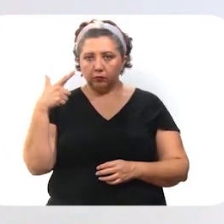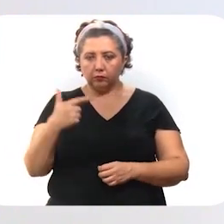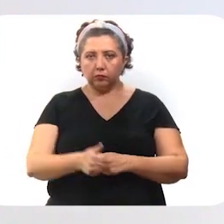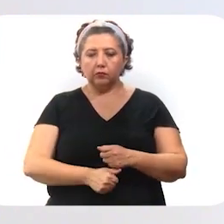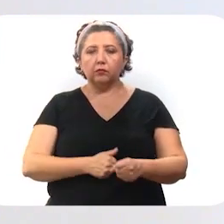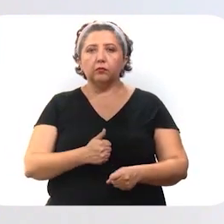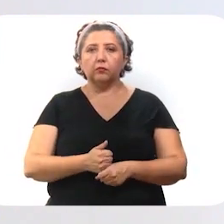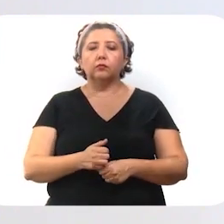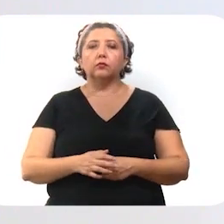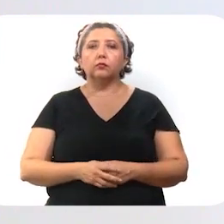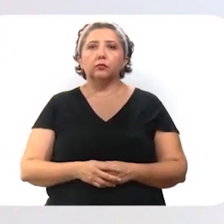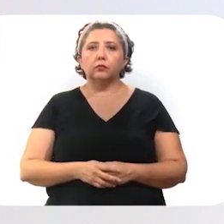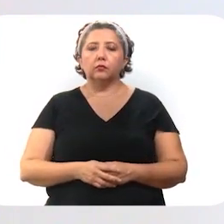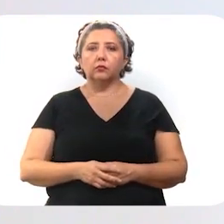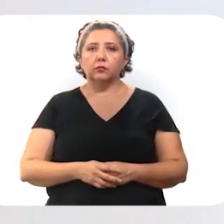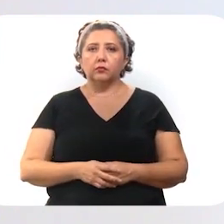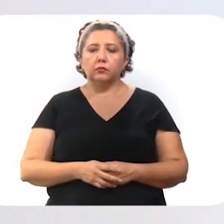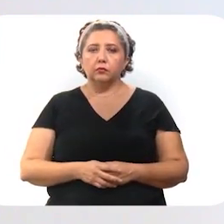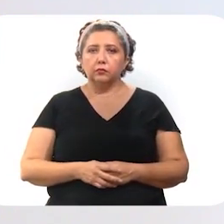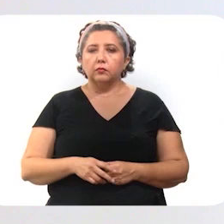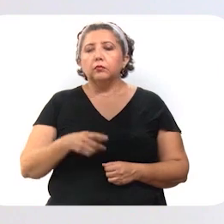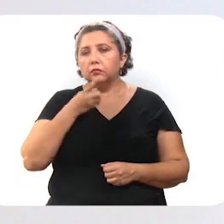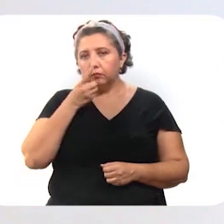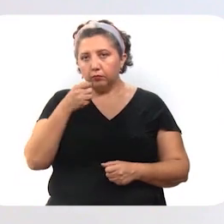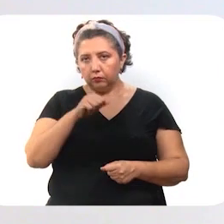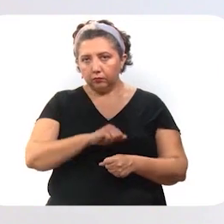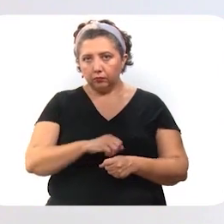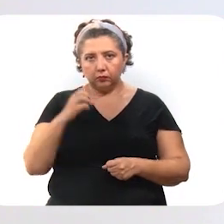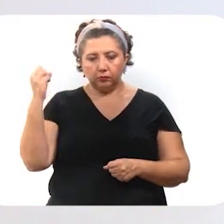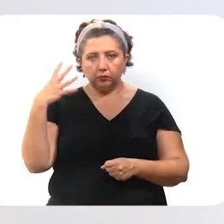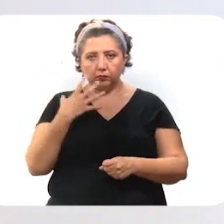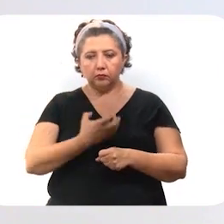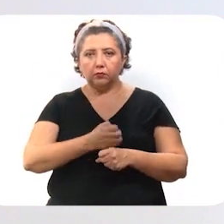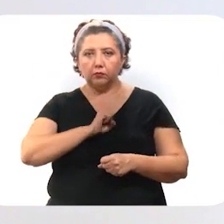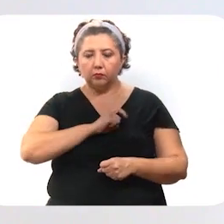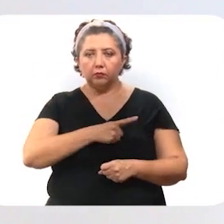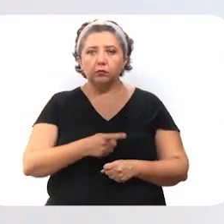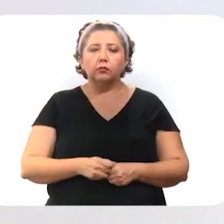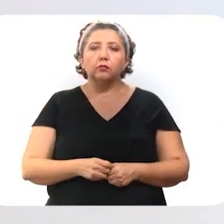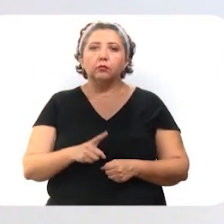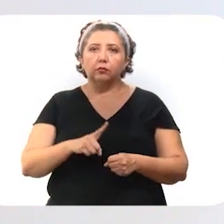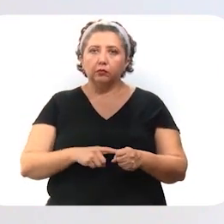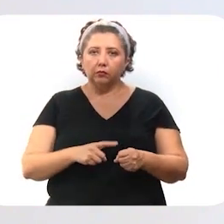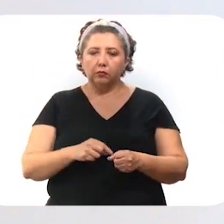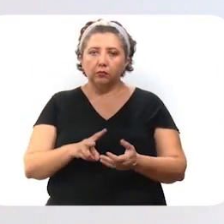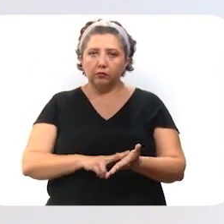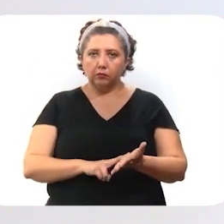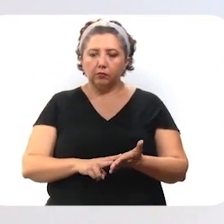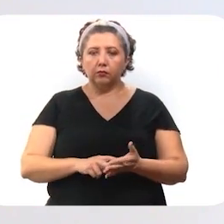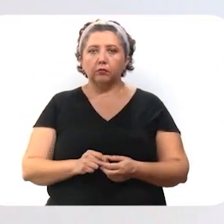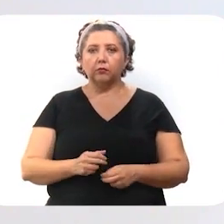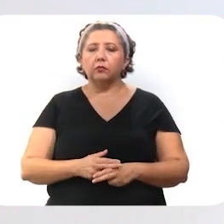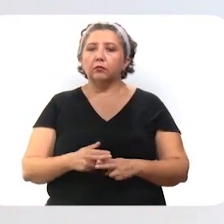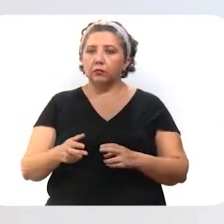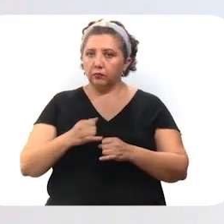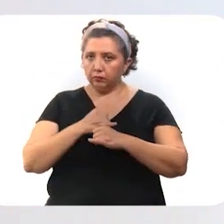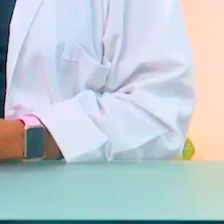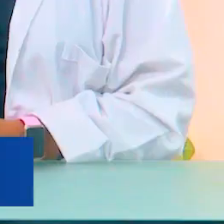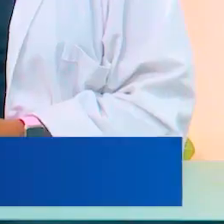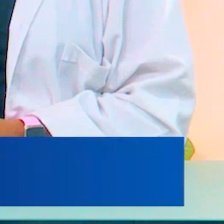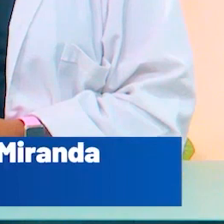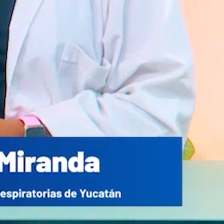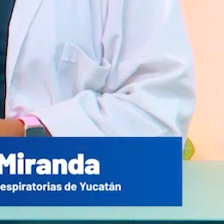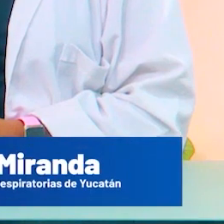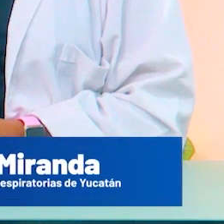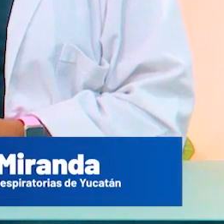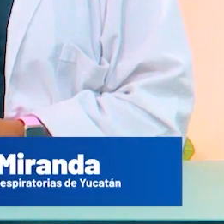107 años. Los indicadores semanales del semáforo estatal de salud marcan color verde. Ese es el informe del